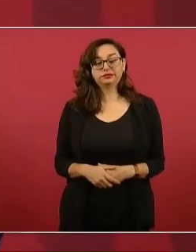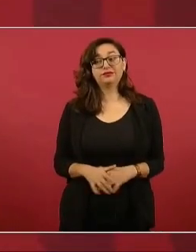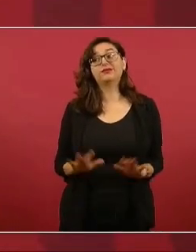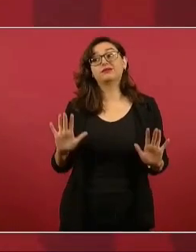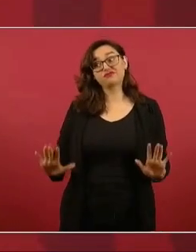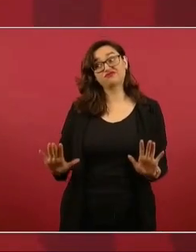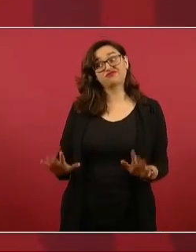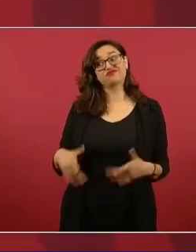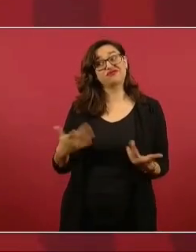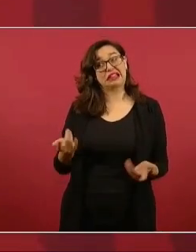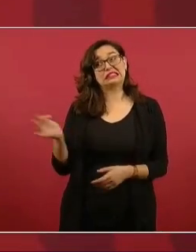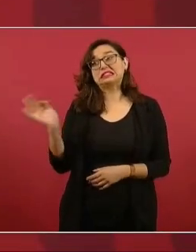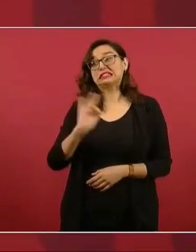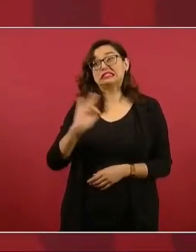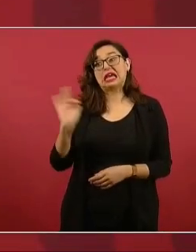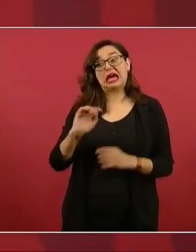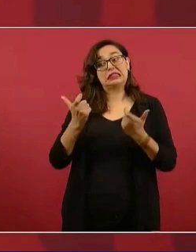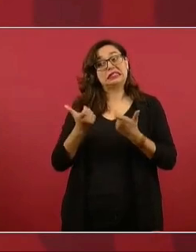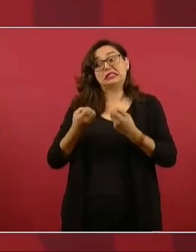Va a haber fuga de capital.